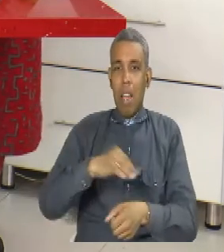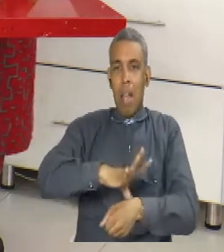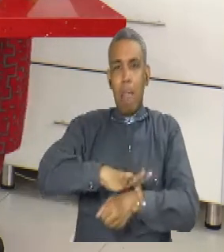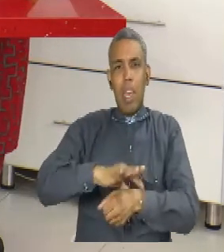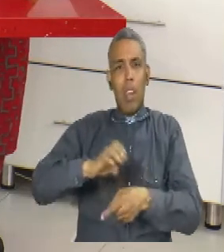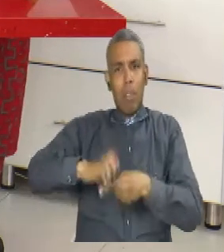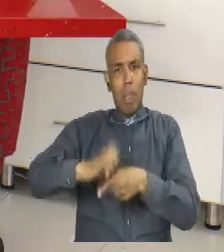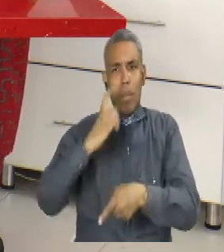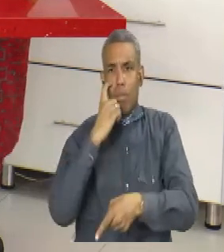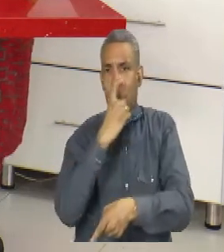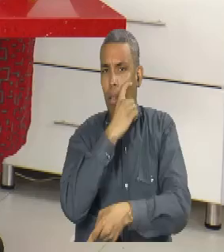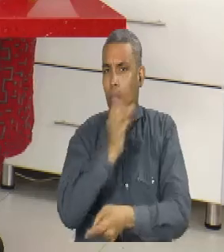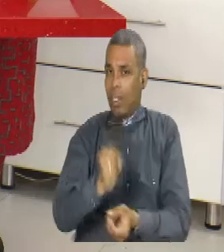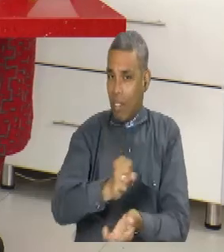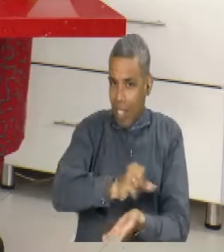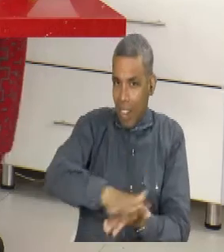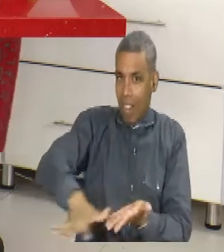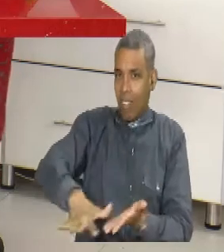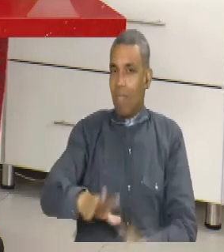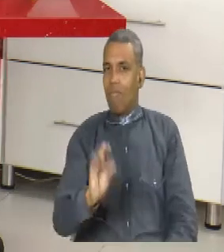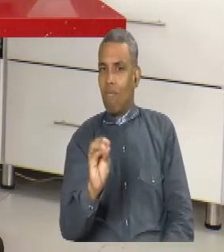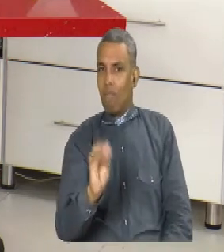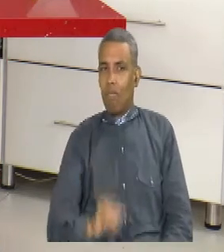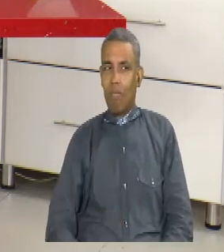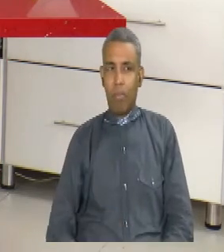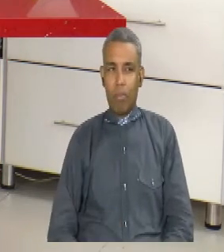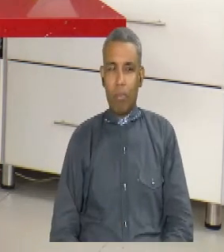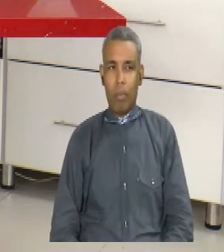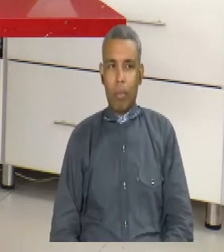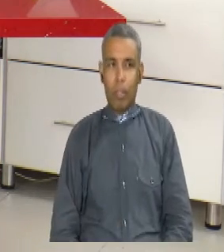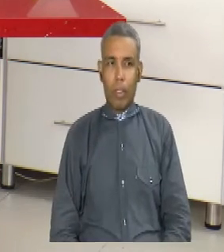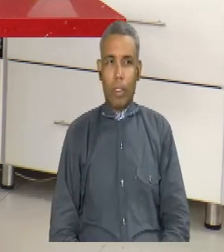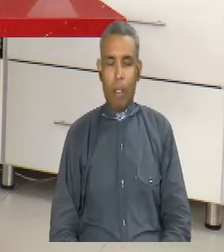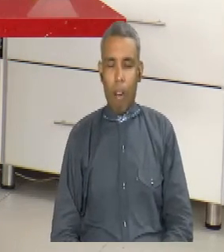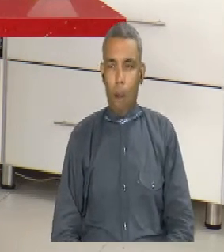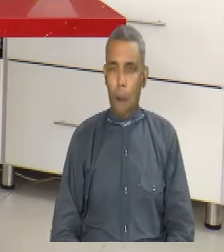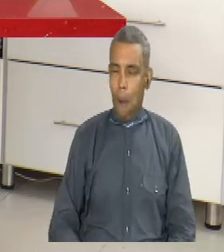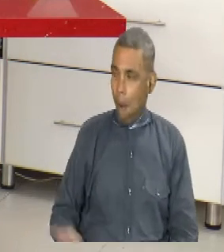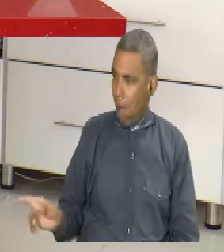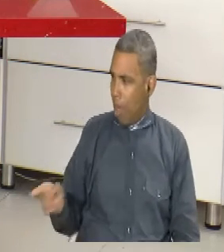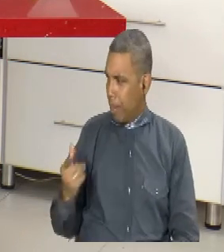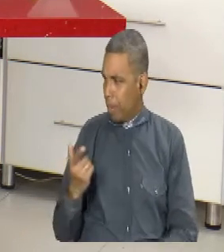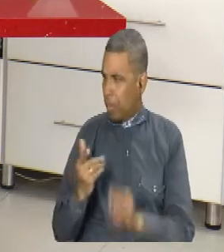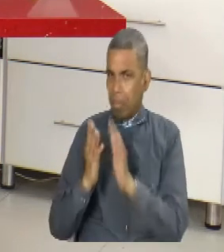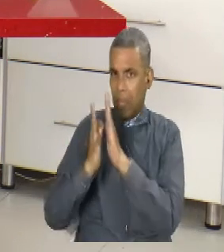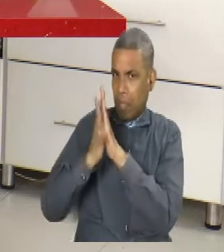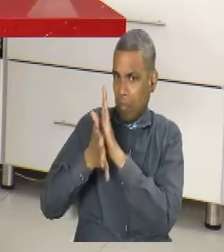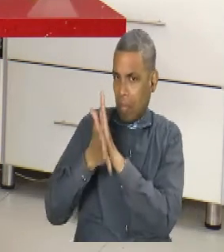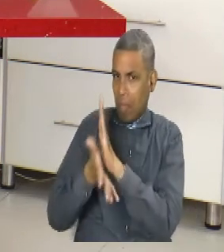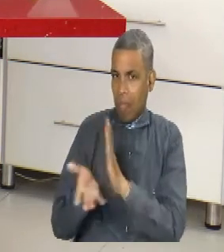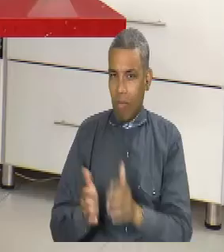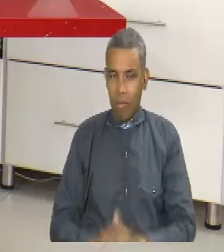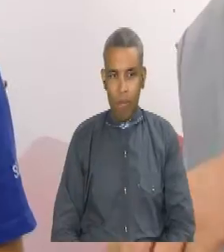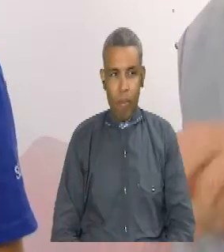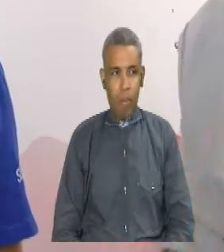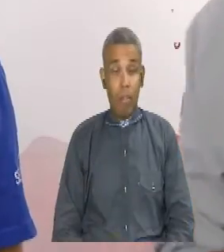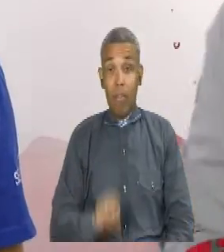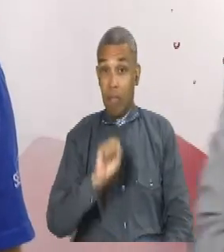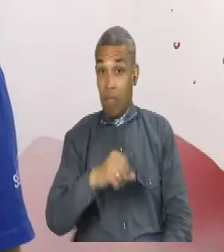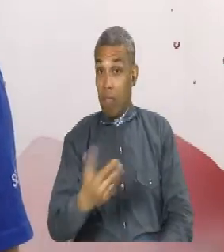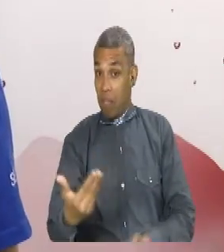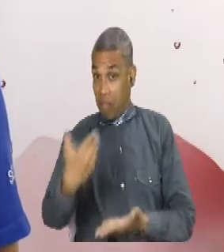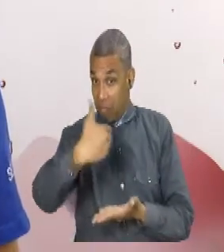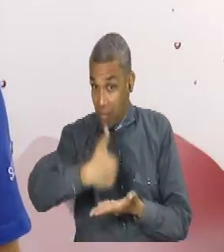¿no, Jessica? Gracias. ¿Qué le puedes decir a Cristina, que es una de nuestras fiel televidentes? Que nos visite para tener el